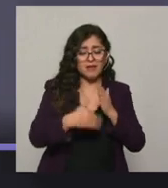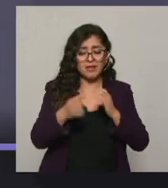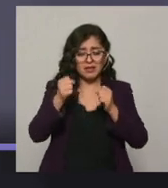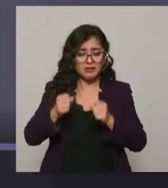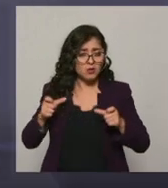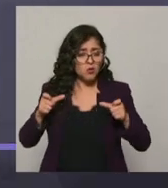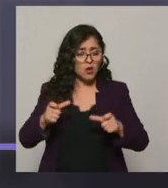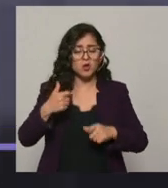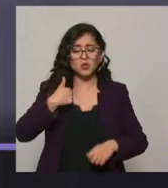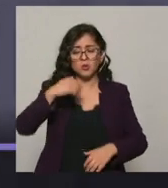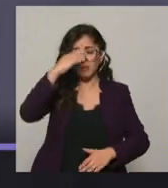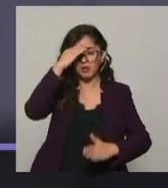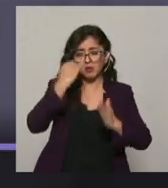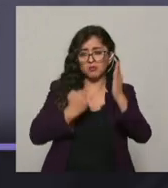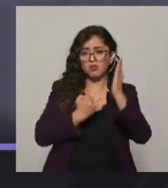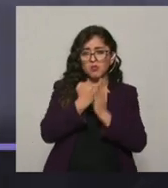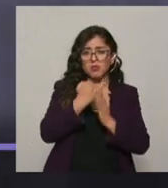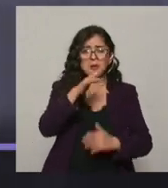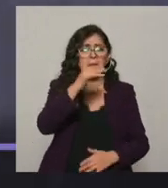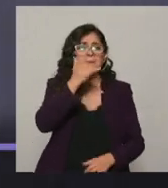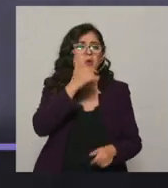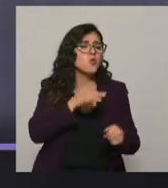puede tomar. ¿Cómo cuáles?